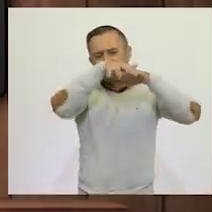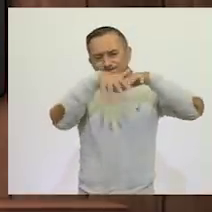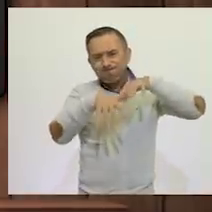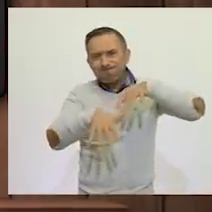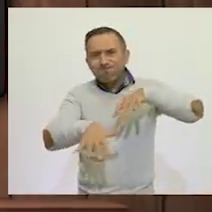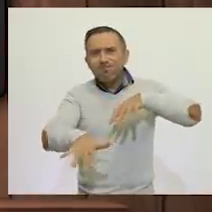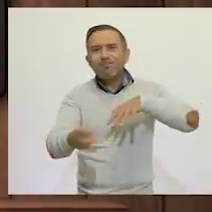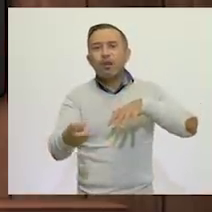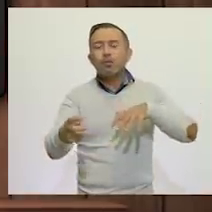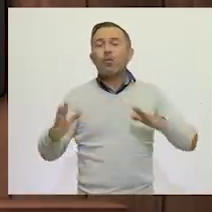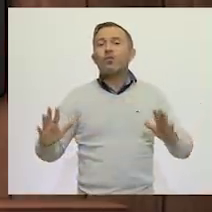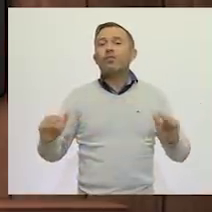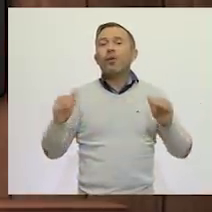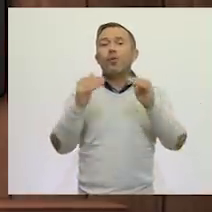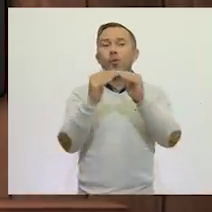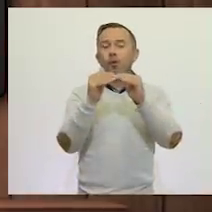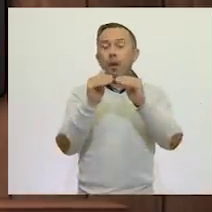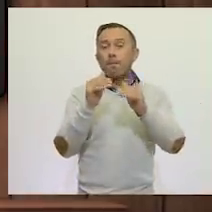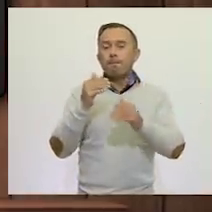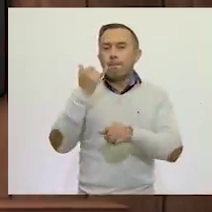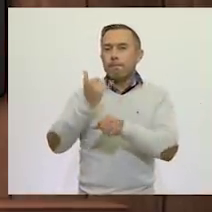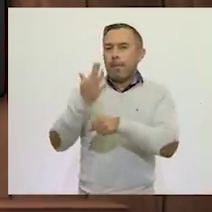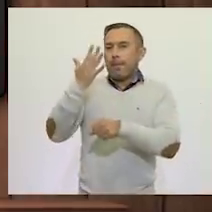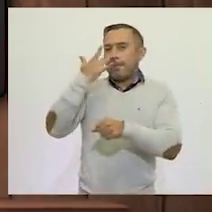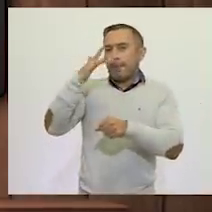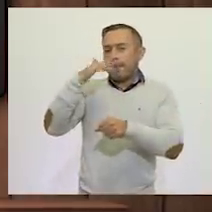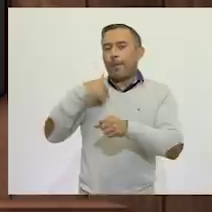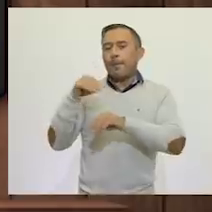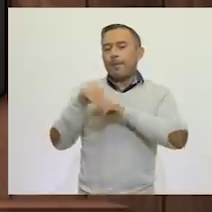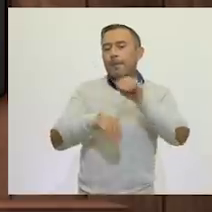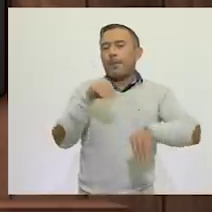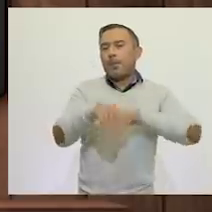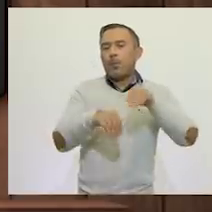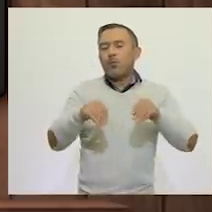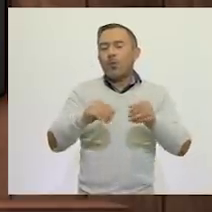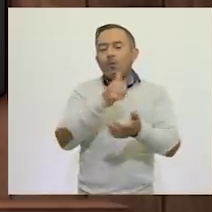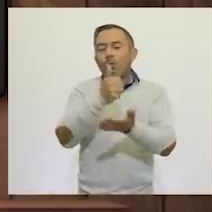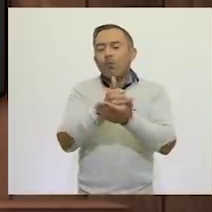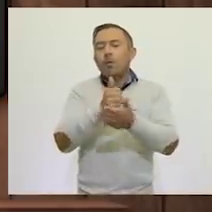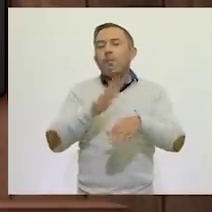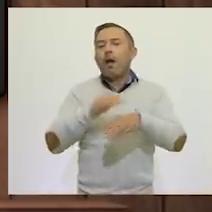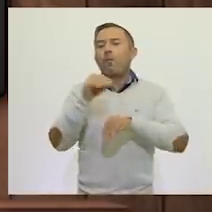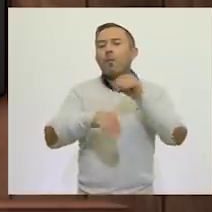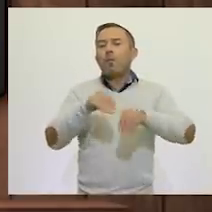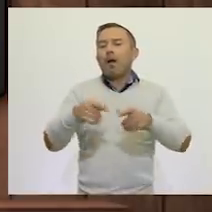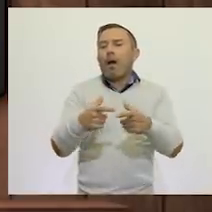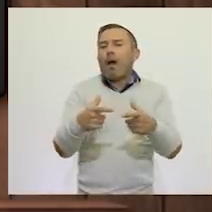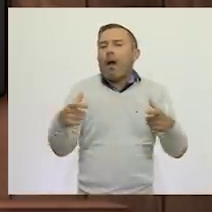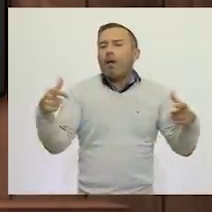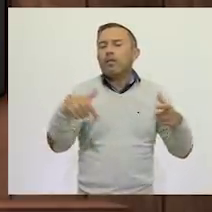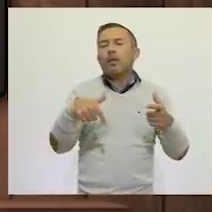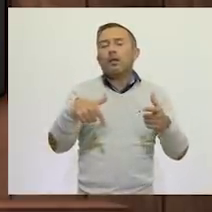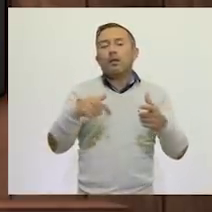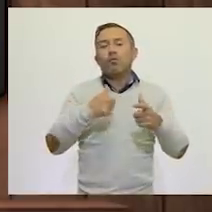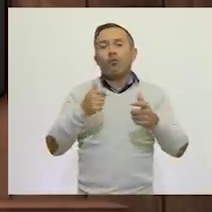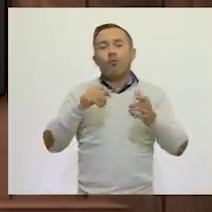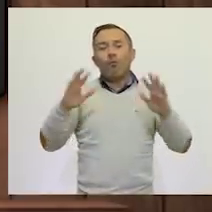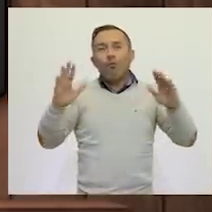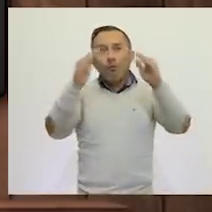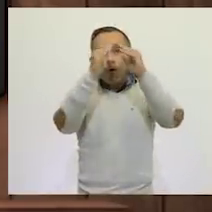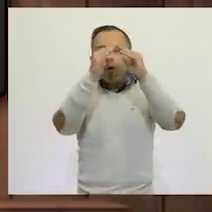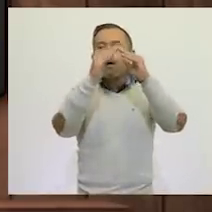Teotihuacán, lugar que albergó a los sobrevivientes, quienes contribuyeron al apogeo de la gran ciudad con adoratorios al sol y a la